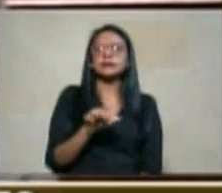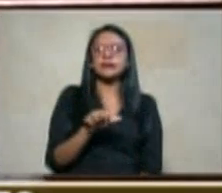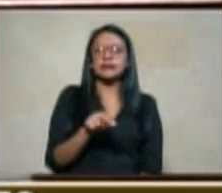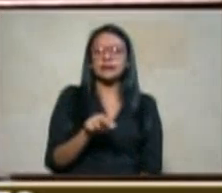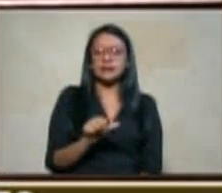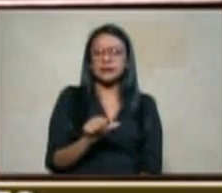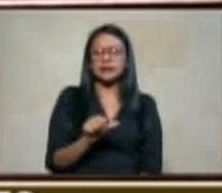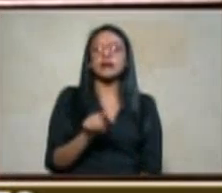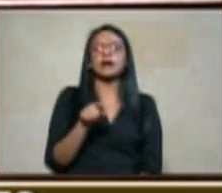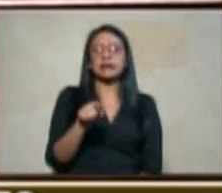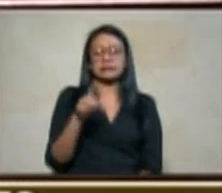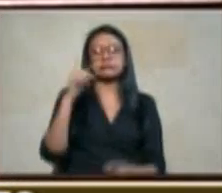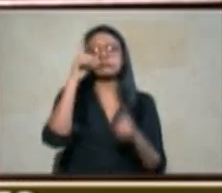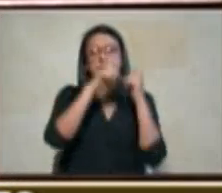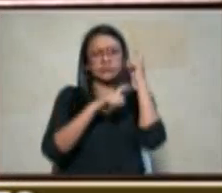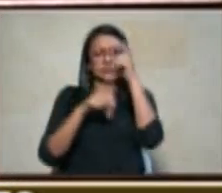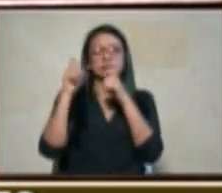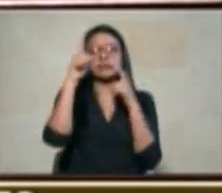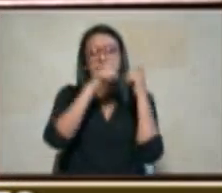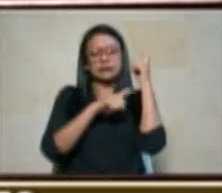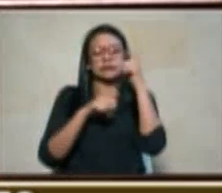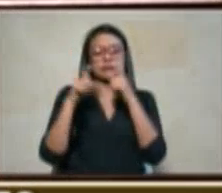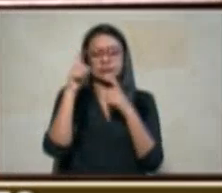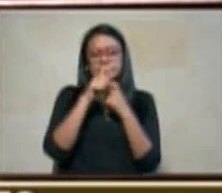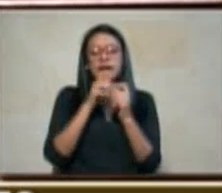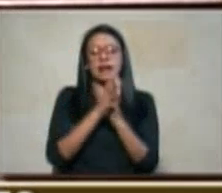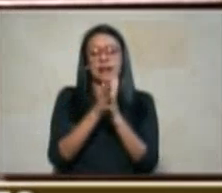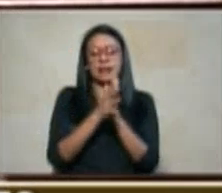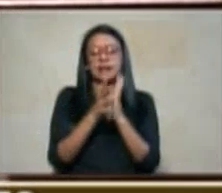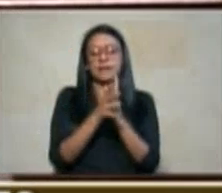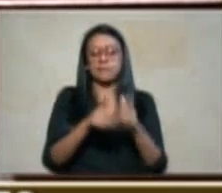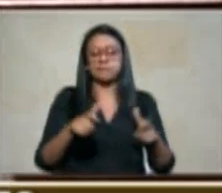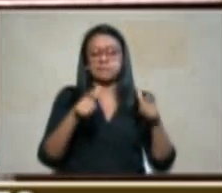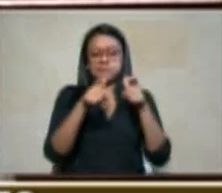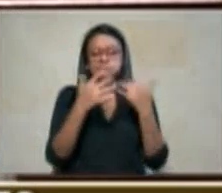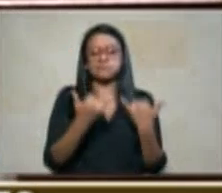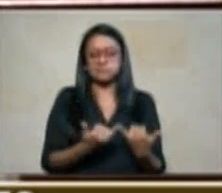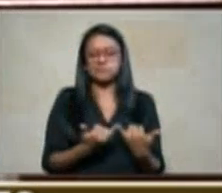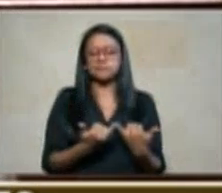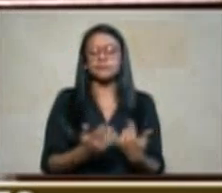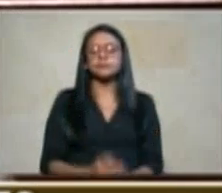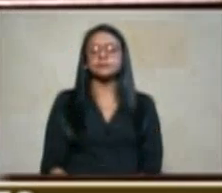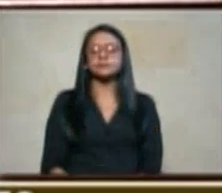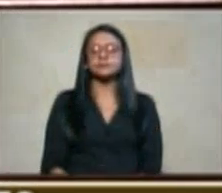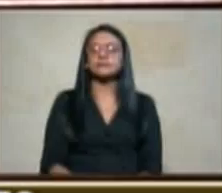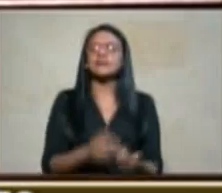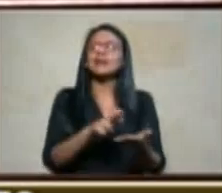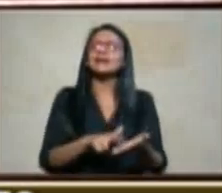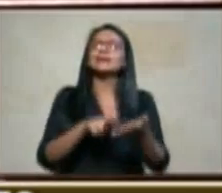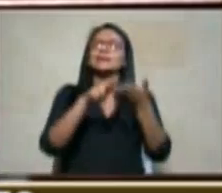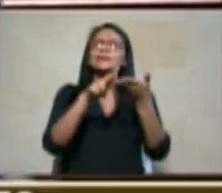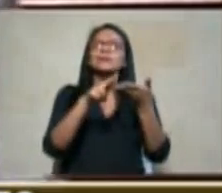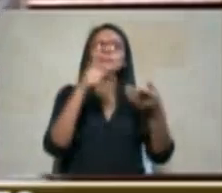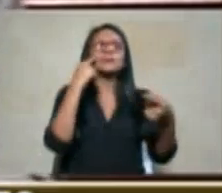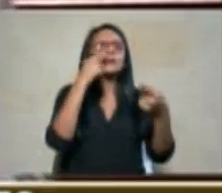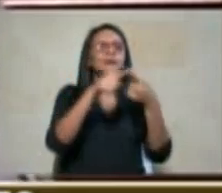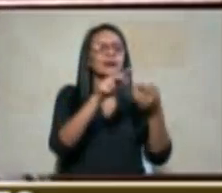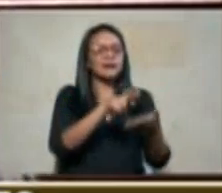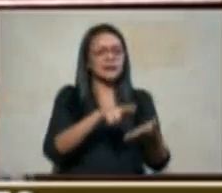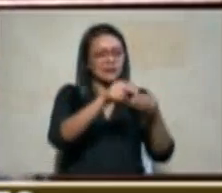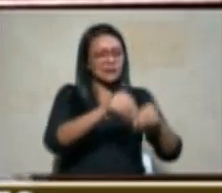Esa es una buena reflexión que trae la parlamentaria. La restitución no solamente